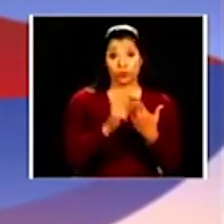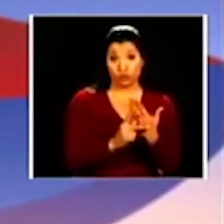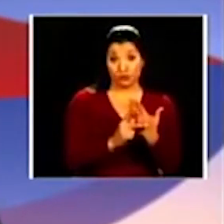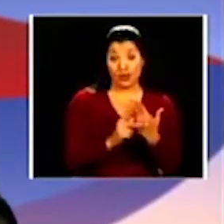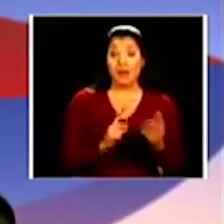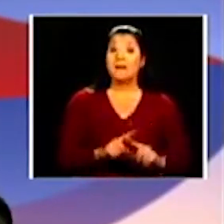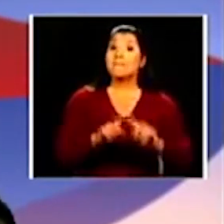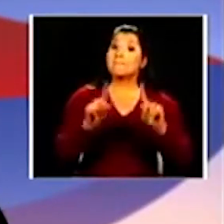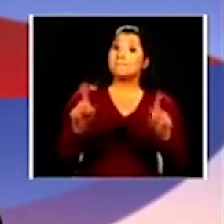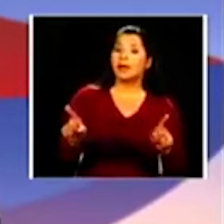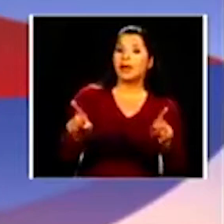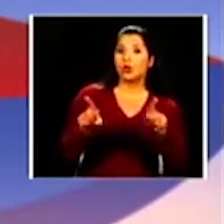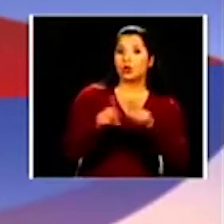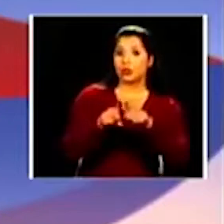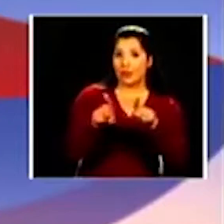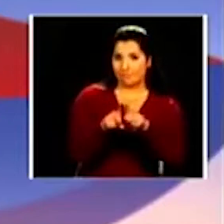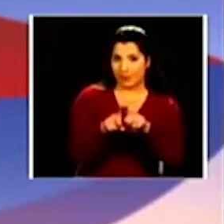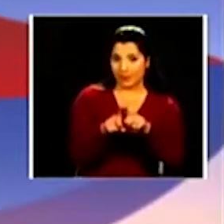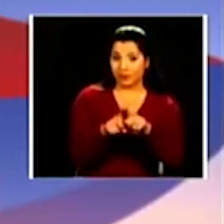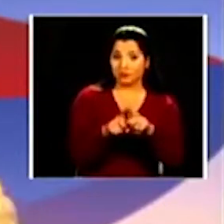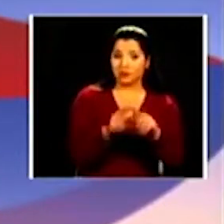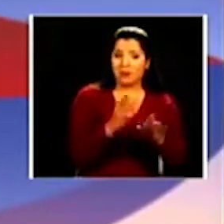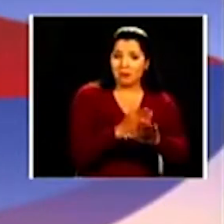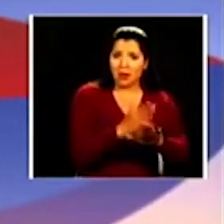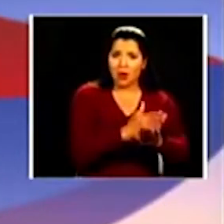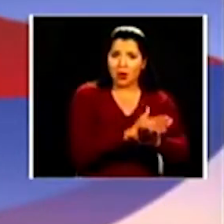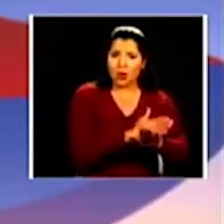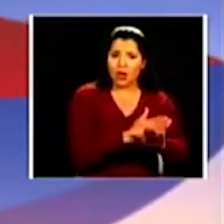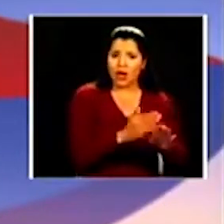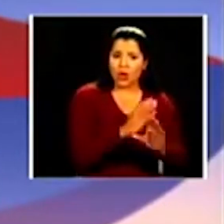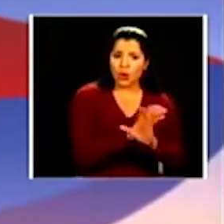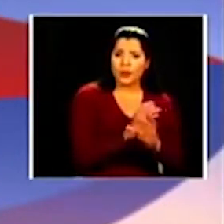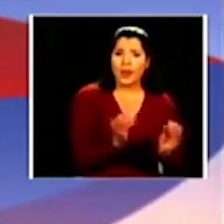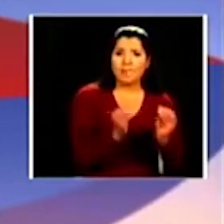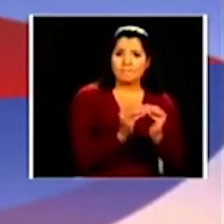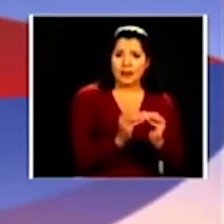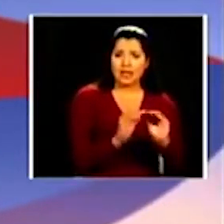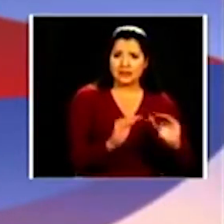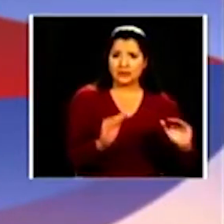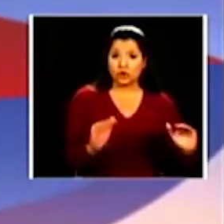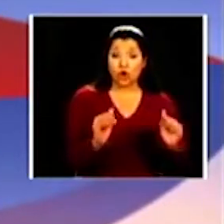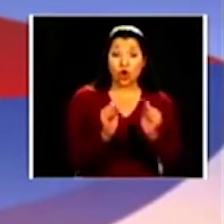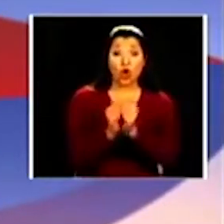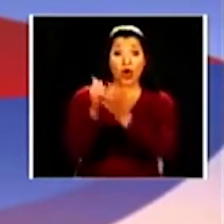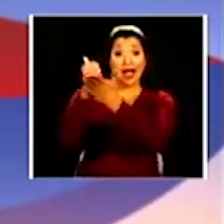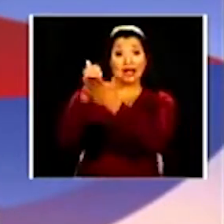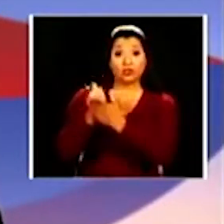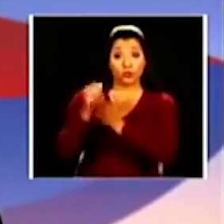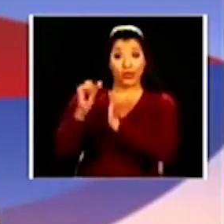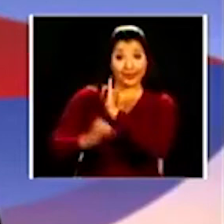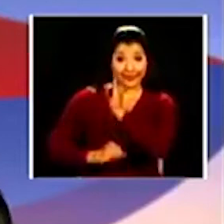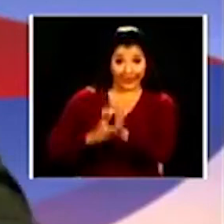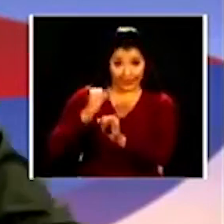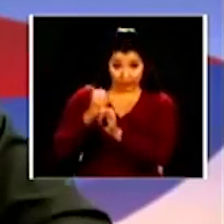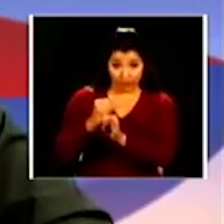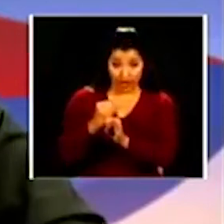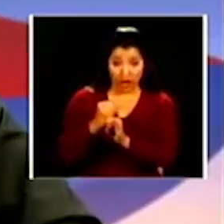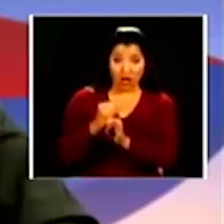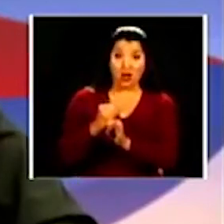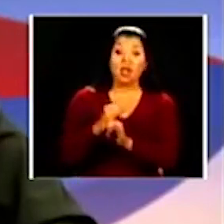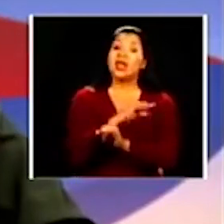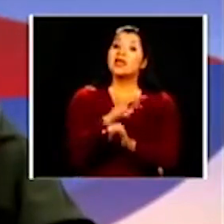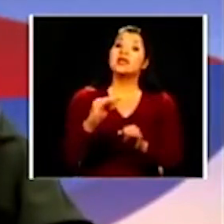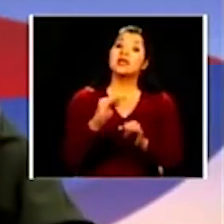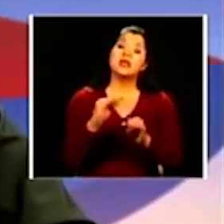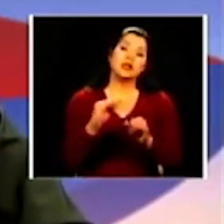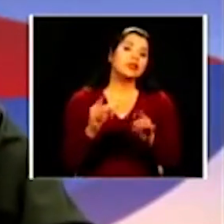solamente queda con la ampliación, y esto lo lograríamos a través de recursos de cooperación internacional particularmente, y por supuesto todo lo que podamos desde el